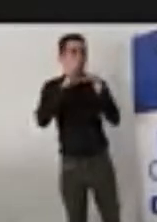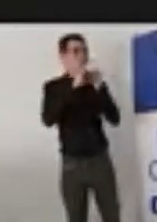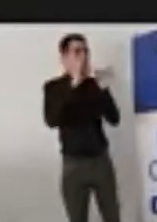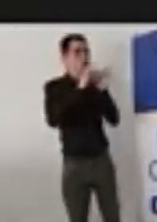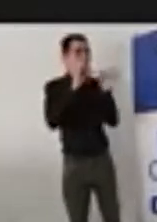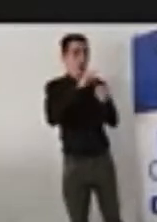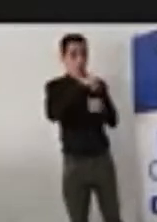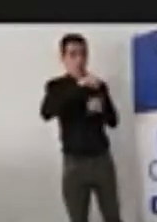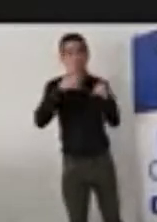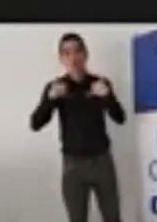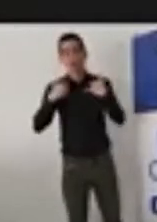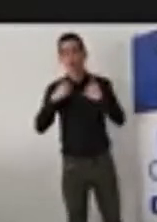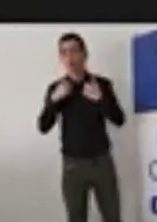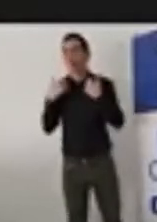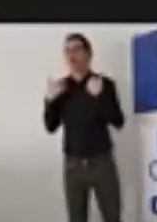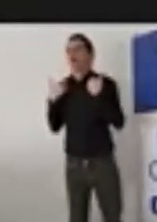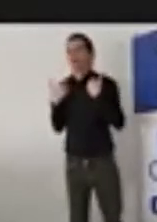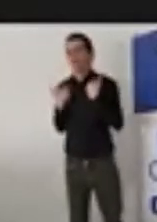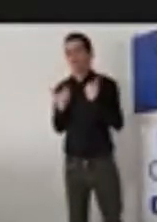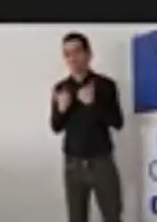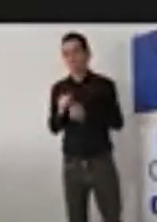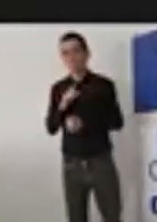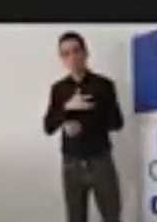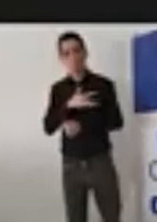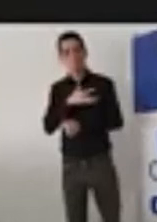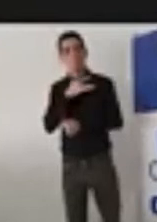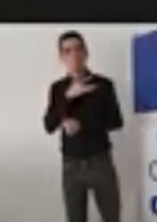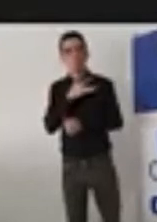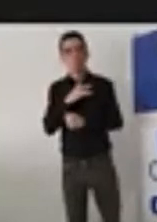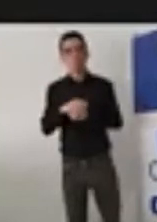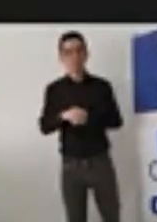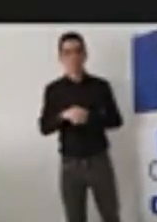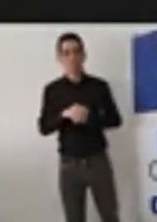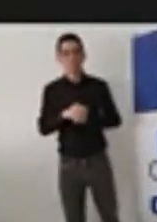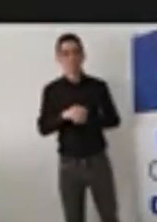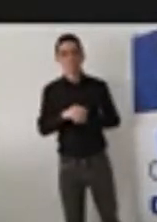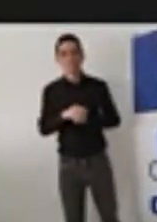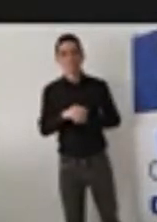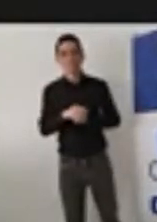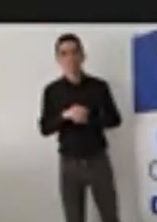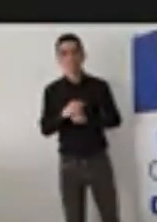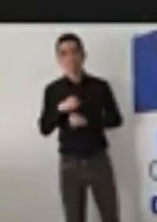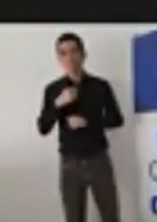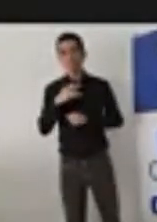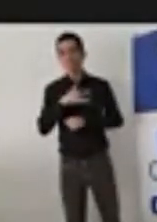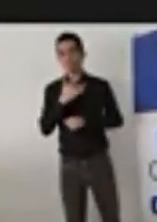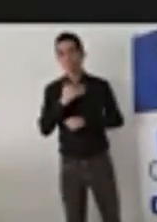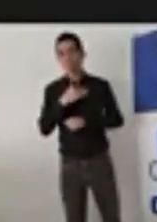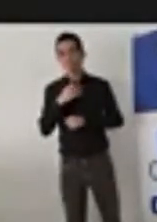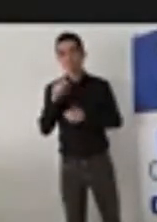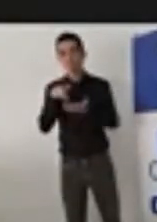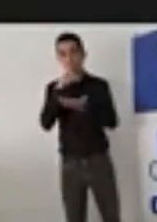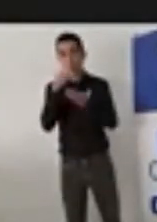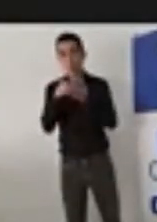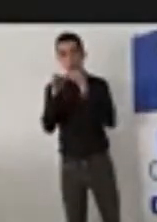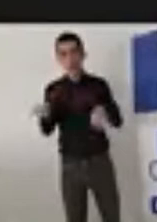lo clave de esto es cuáles son los contenidos que les están llegando a los jóvenes. Yo creo que uno de los espacios trascendentales para poder incidir